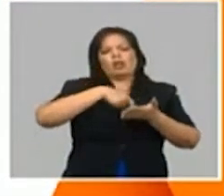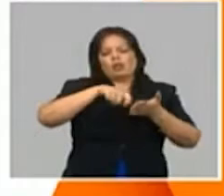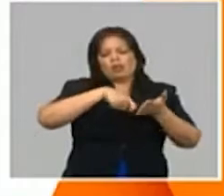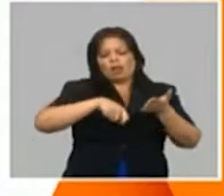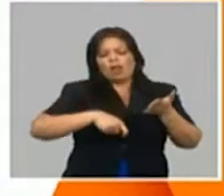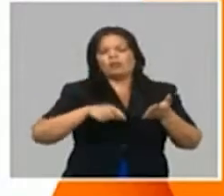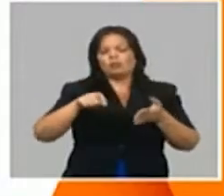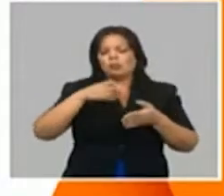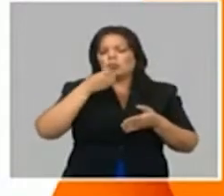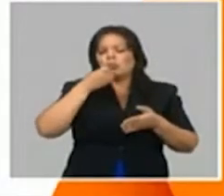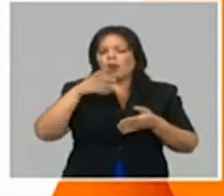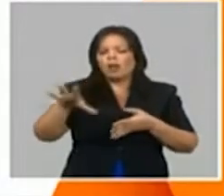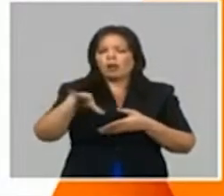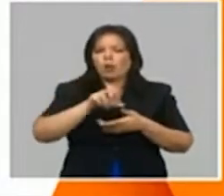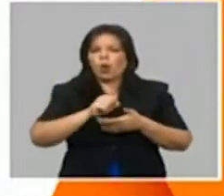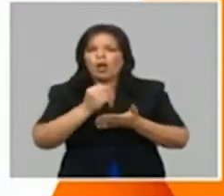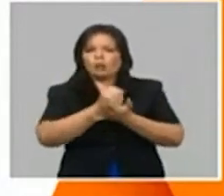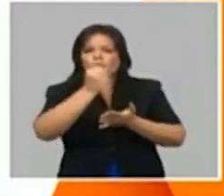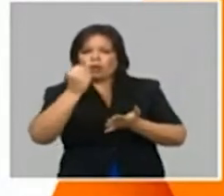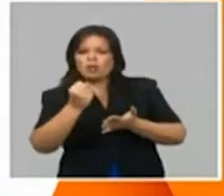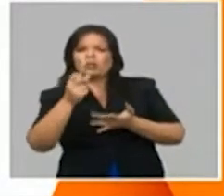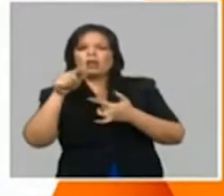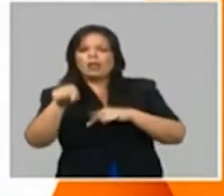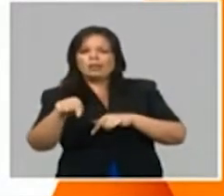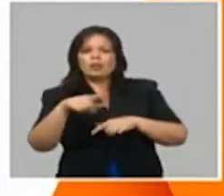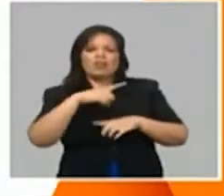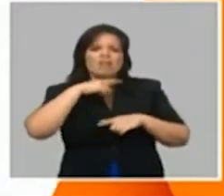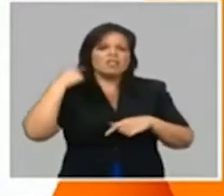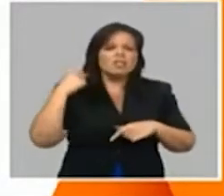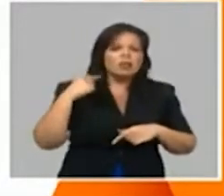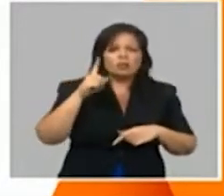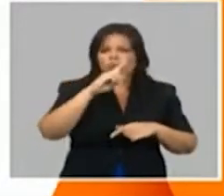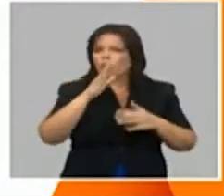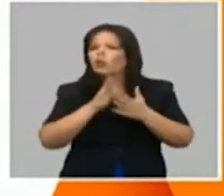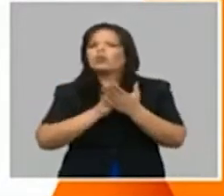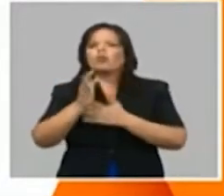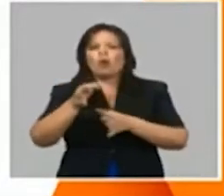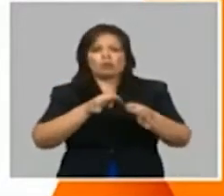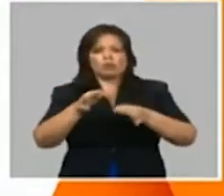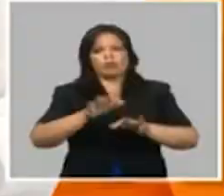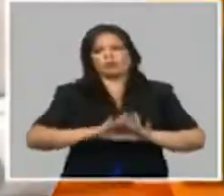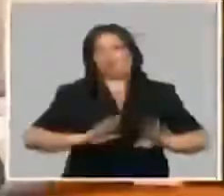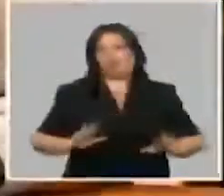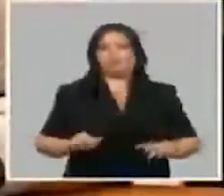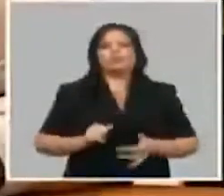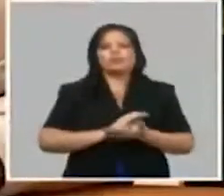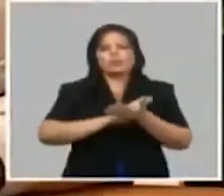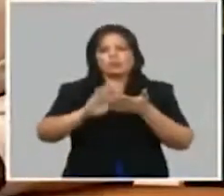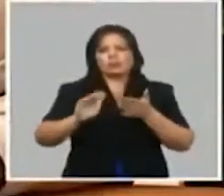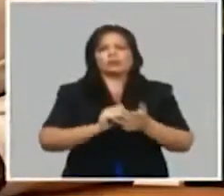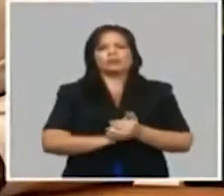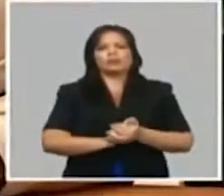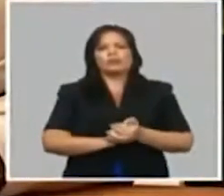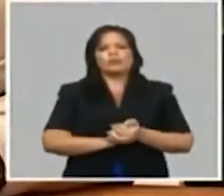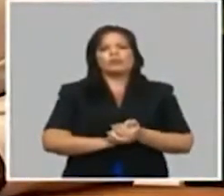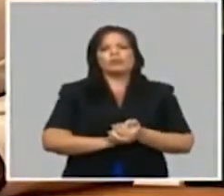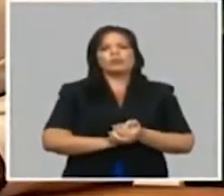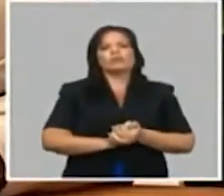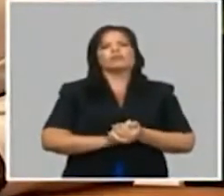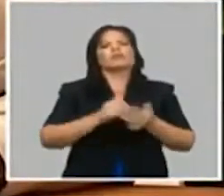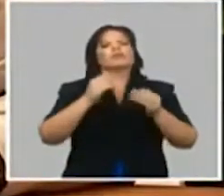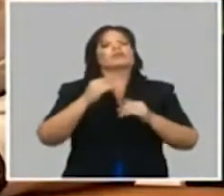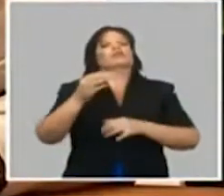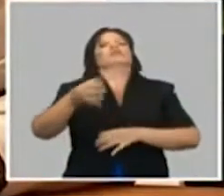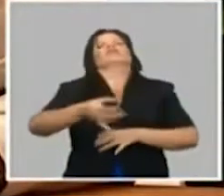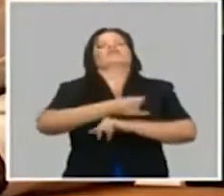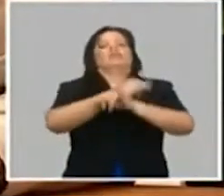fecha. Todo lo que en este periodo ya se había hecho estaba, la aduana se lo ha informado todo, porque ha sido también otra